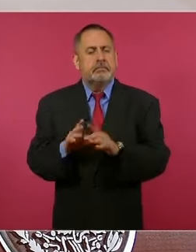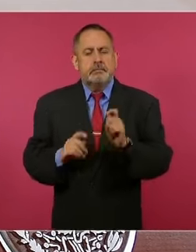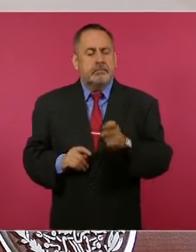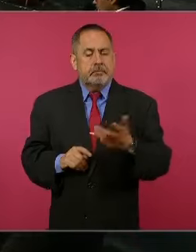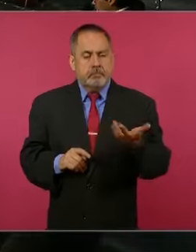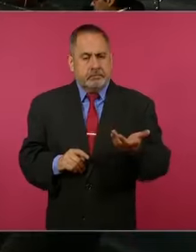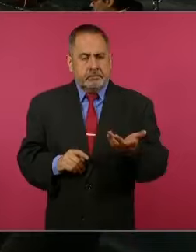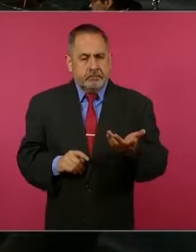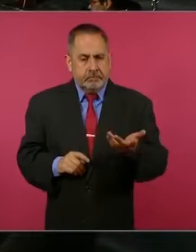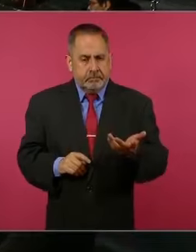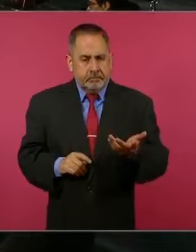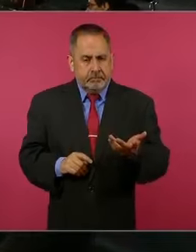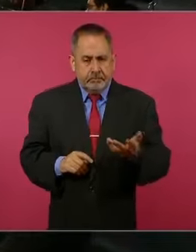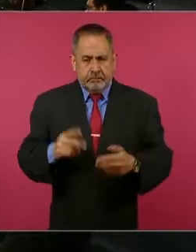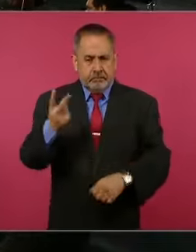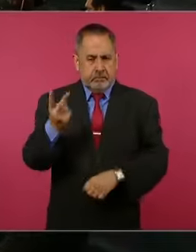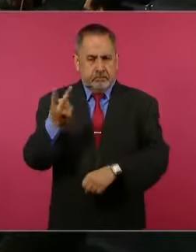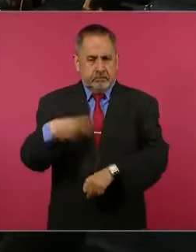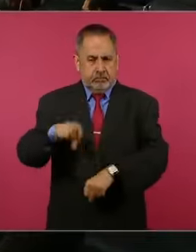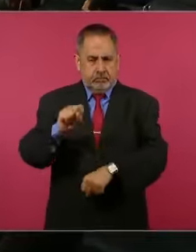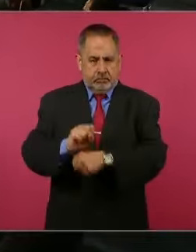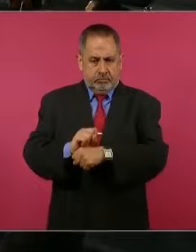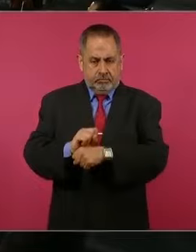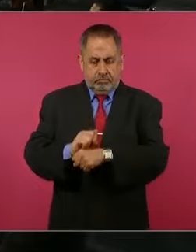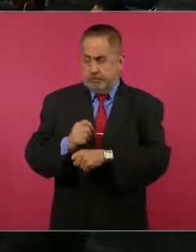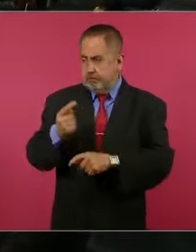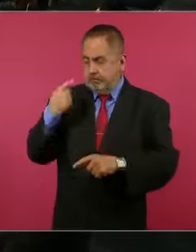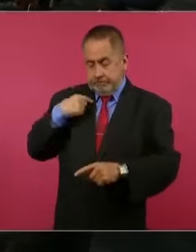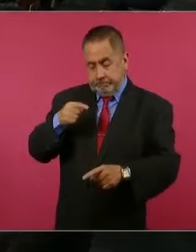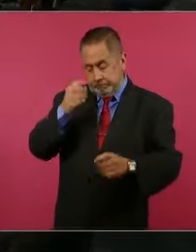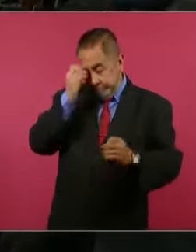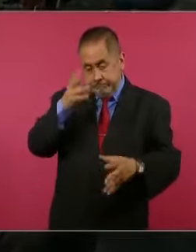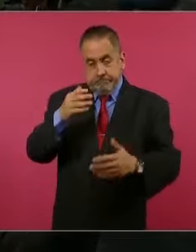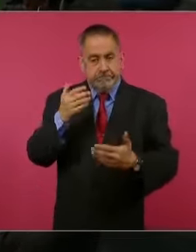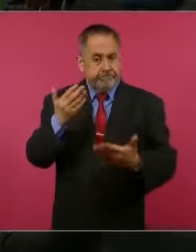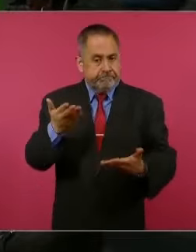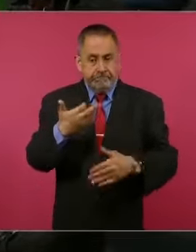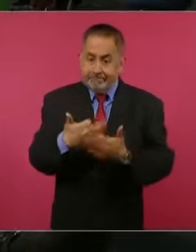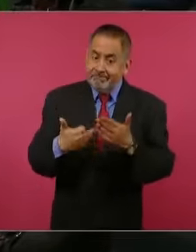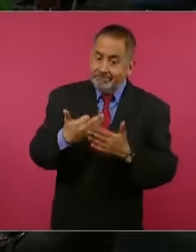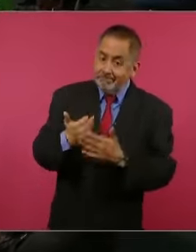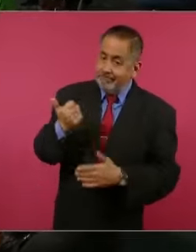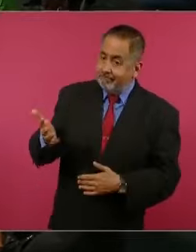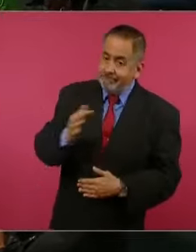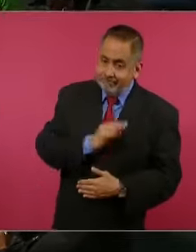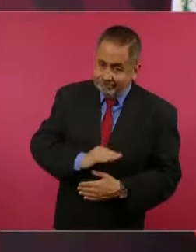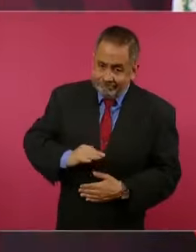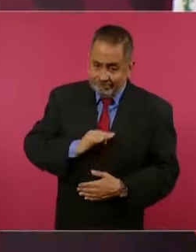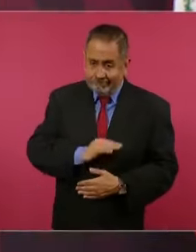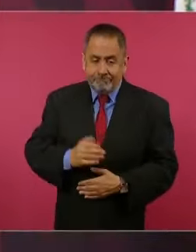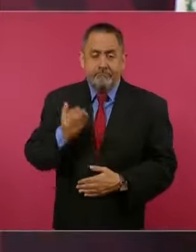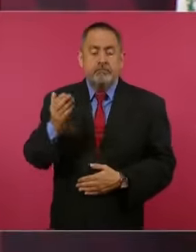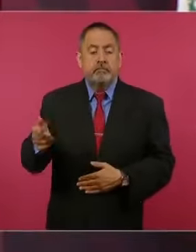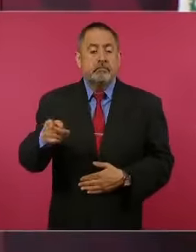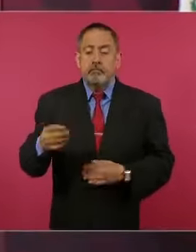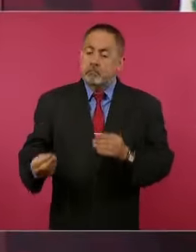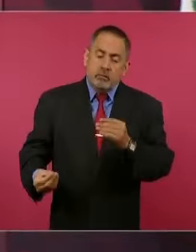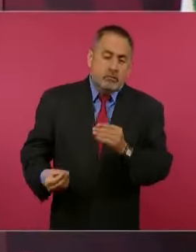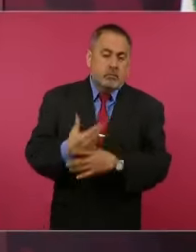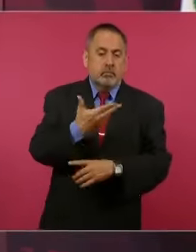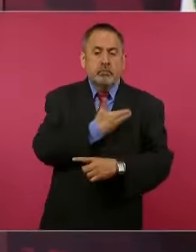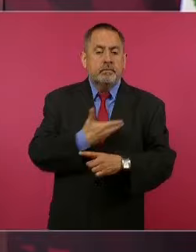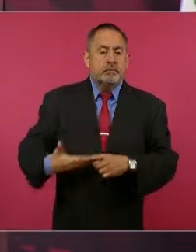como dos semanas y se nos pasó felicitar al nuevo